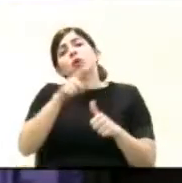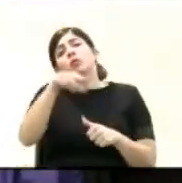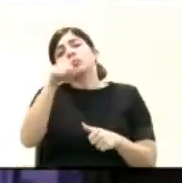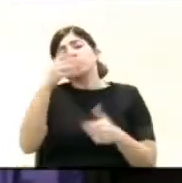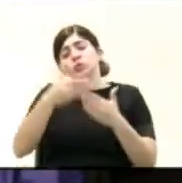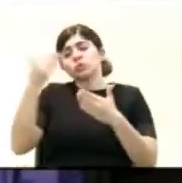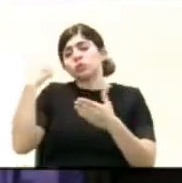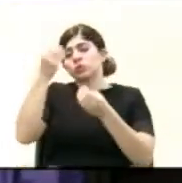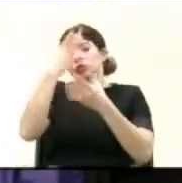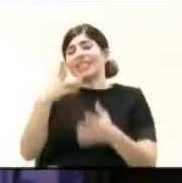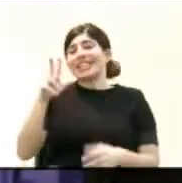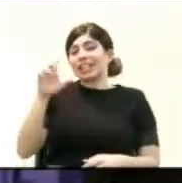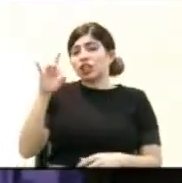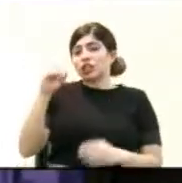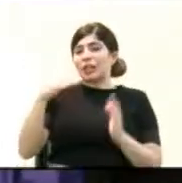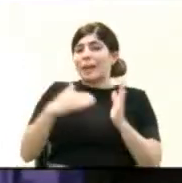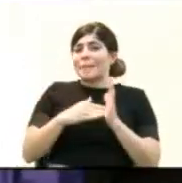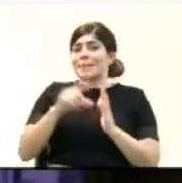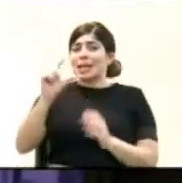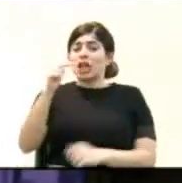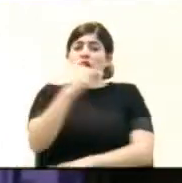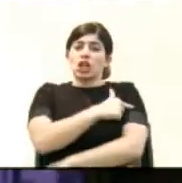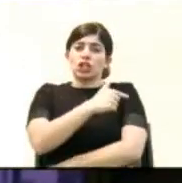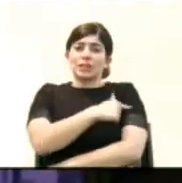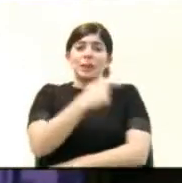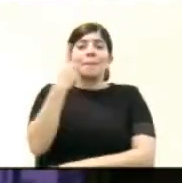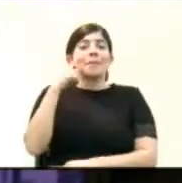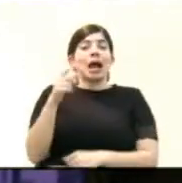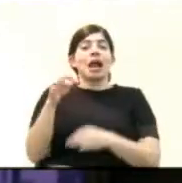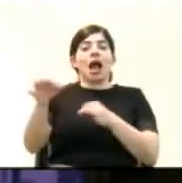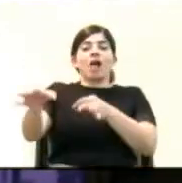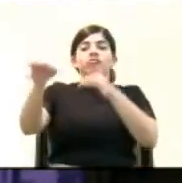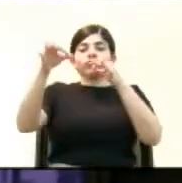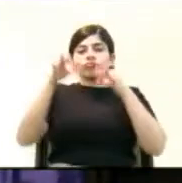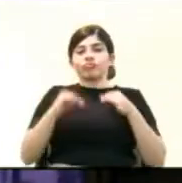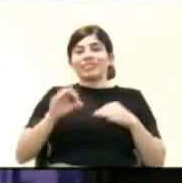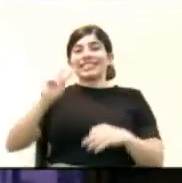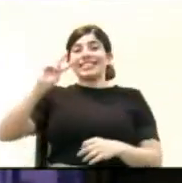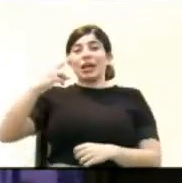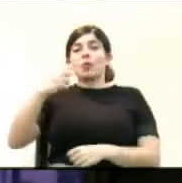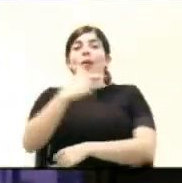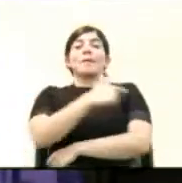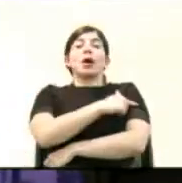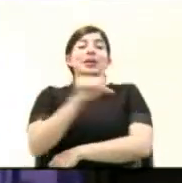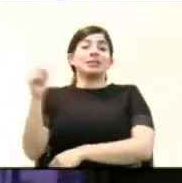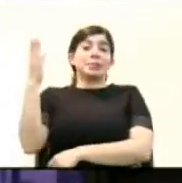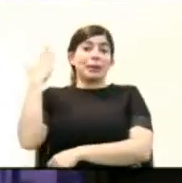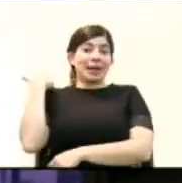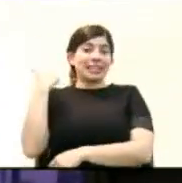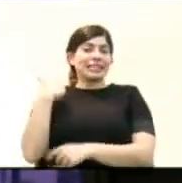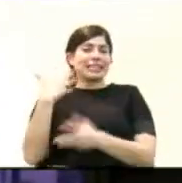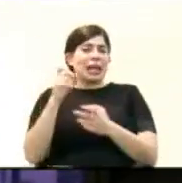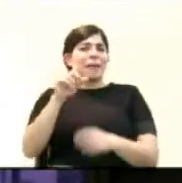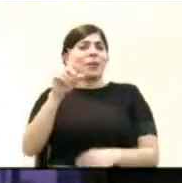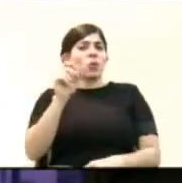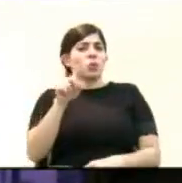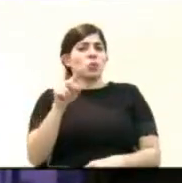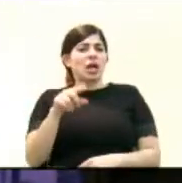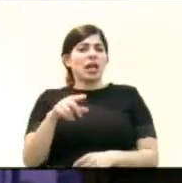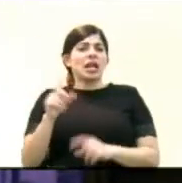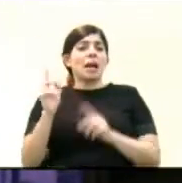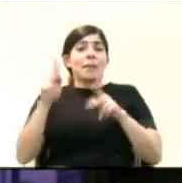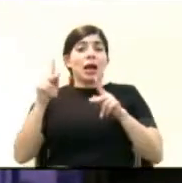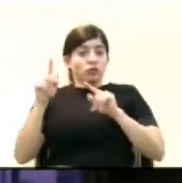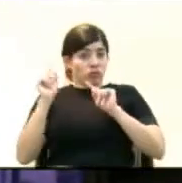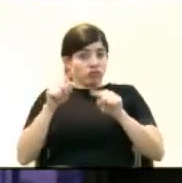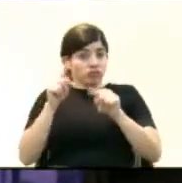han anunciado que habían 380,000 dosis para adelantar sobre todo lo que era segunda dosis desde la semana pasada. Quería consultarles cómo estuvo la